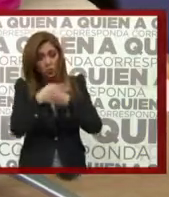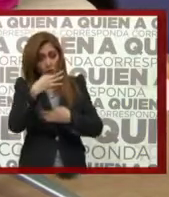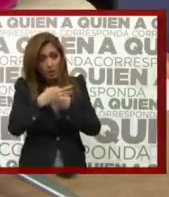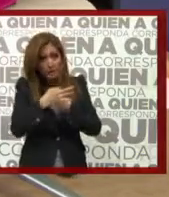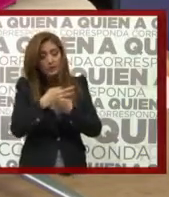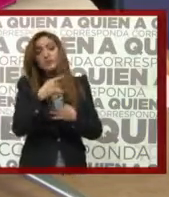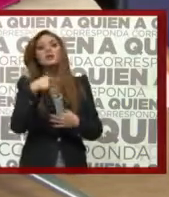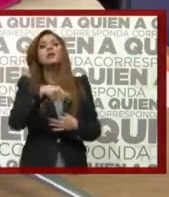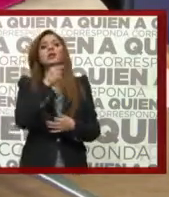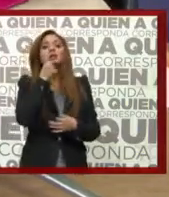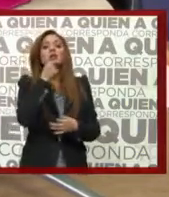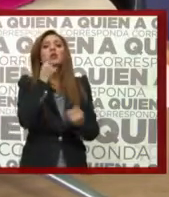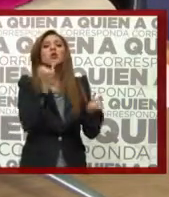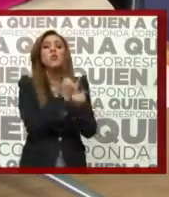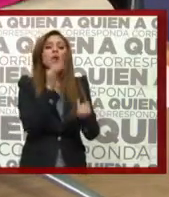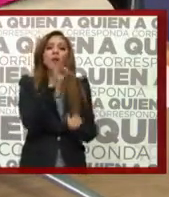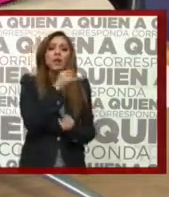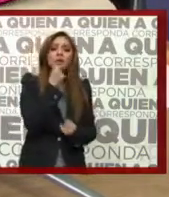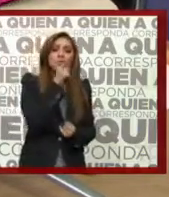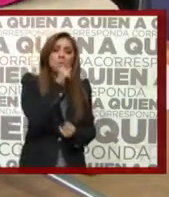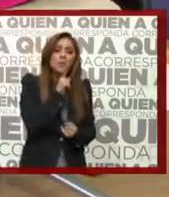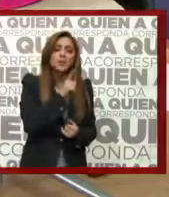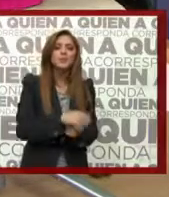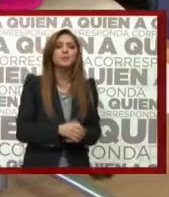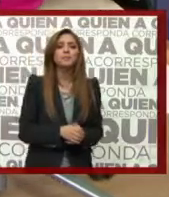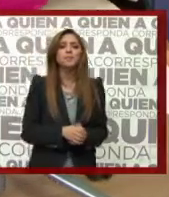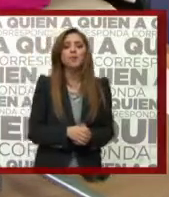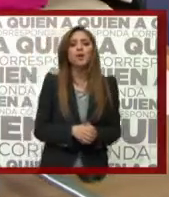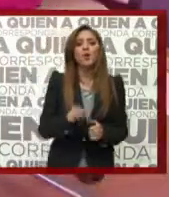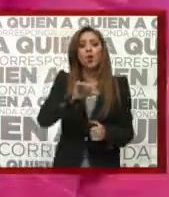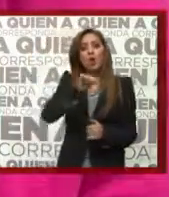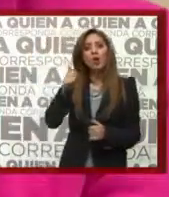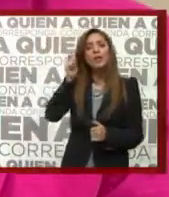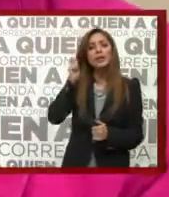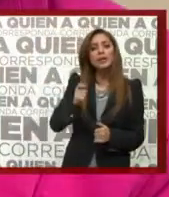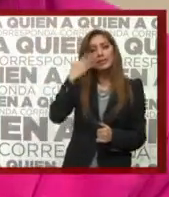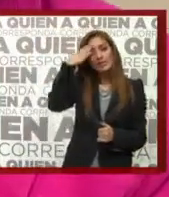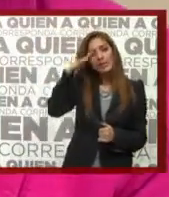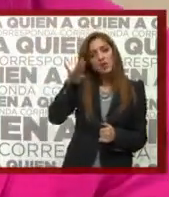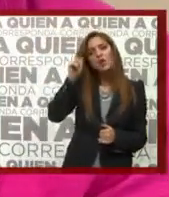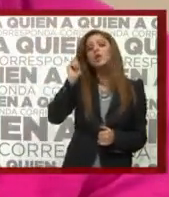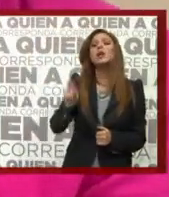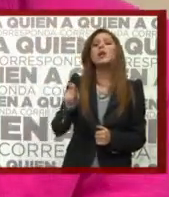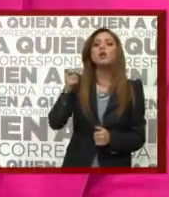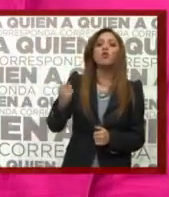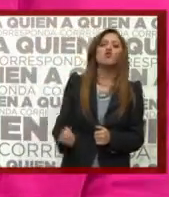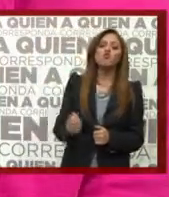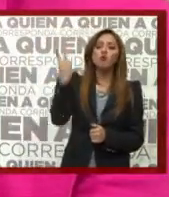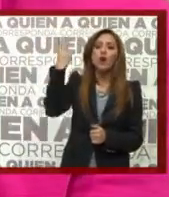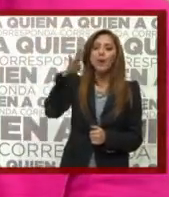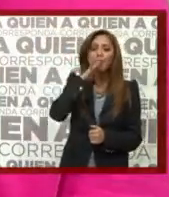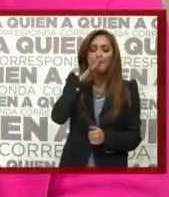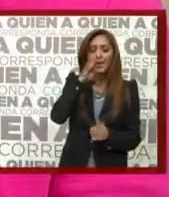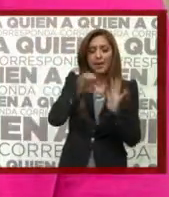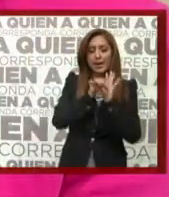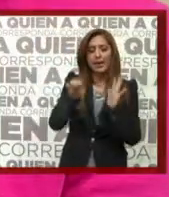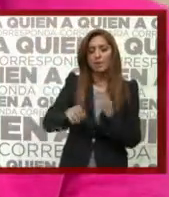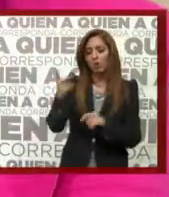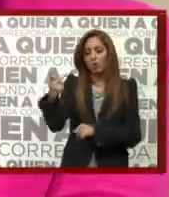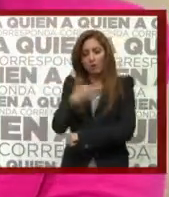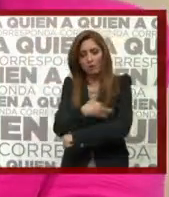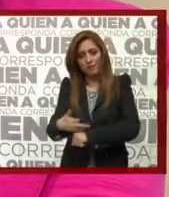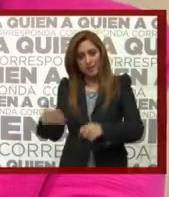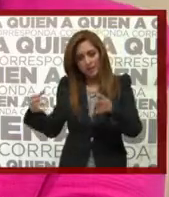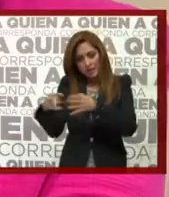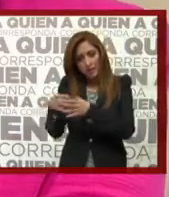está haciendo que los niños mientan en ello. Porque he tenido otros casos, haz de cuenta, que el señor se enojó con la mamá, tenía dos familias, entonces